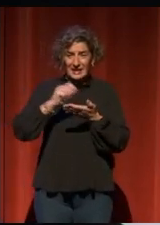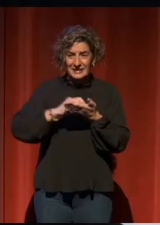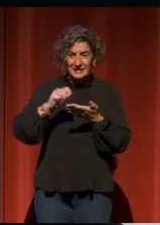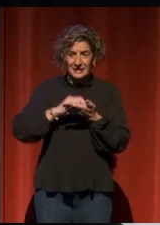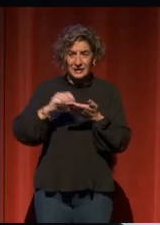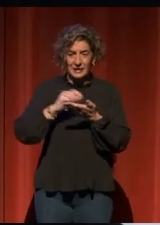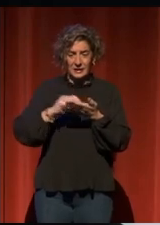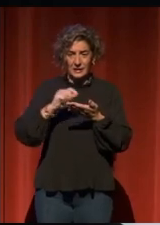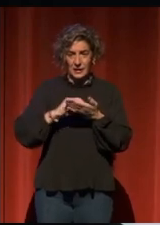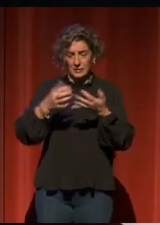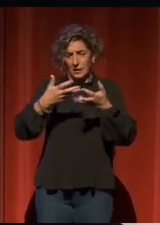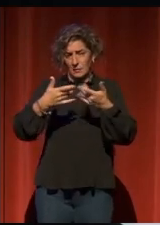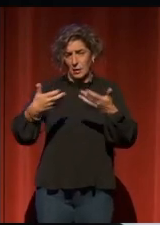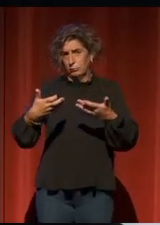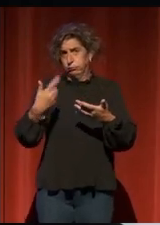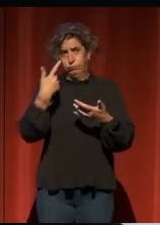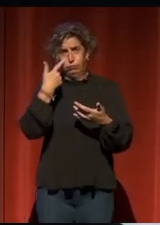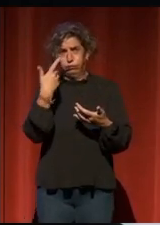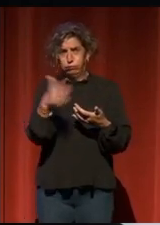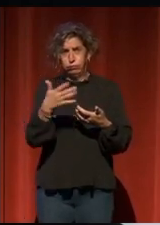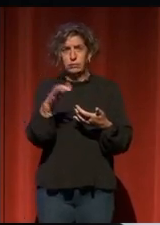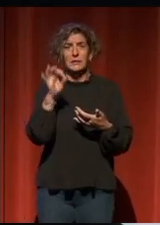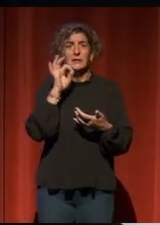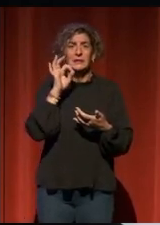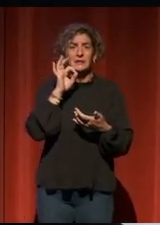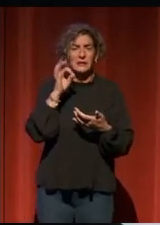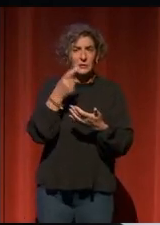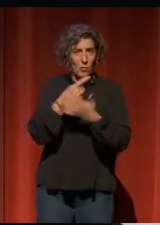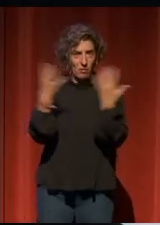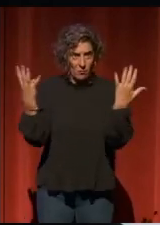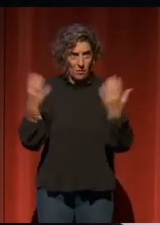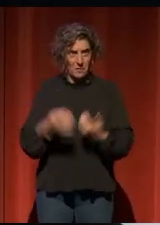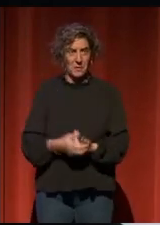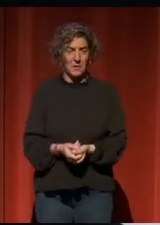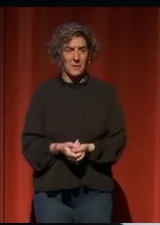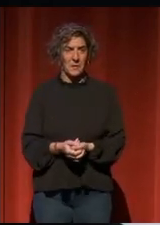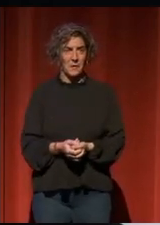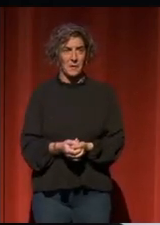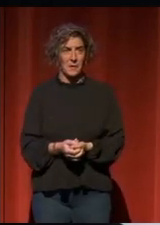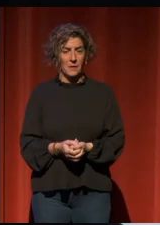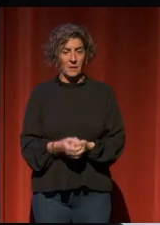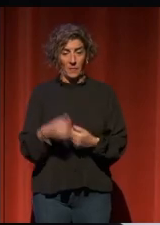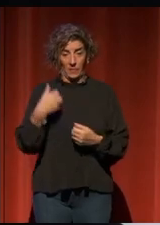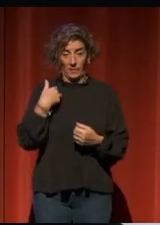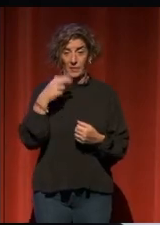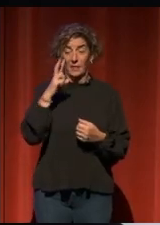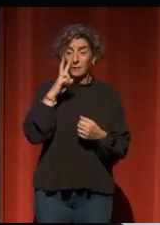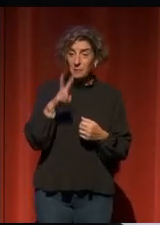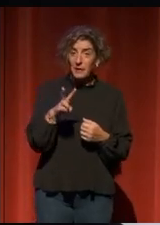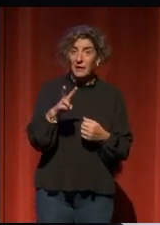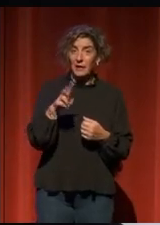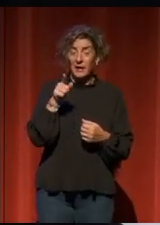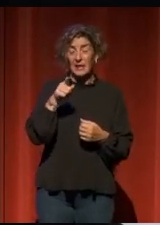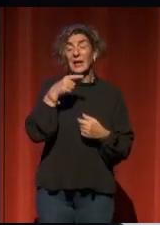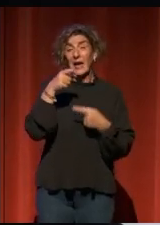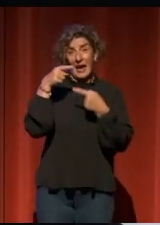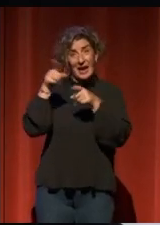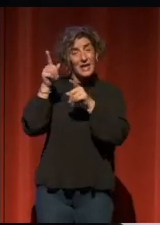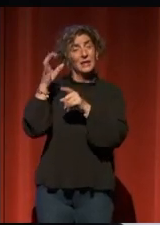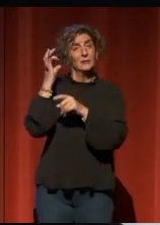con rigurosa caligrafía del siglo XIX. contemplaba a esas